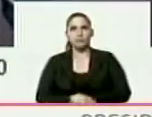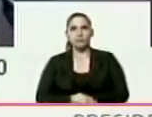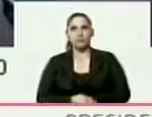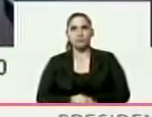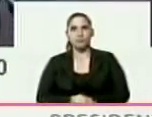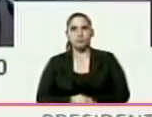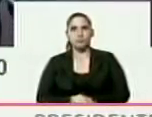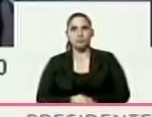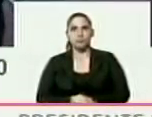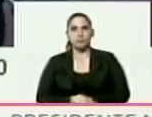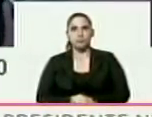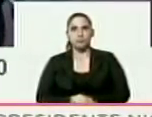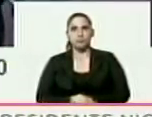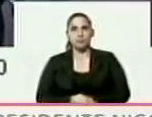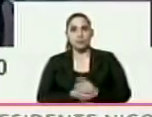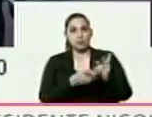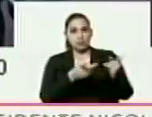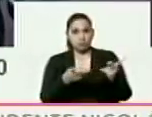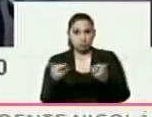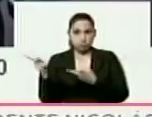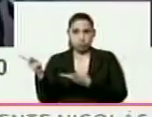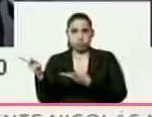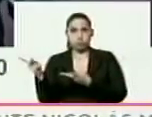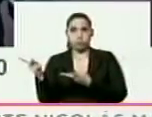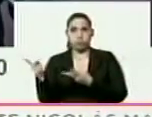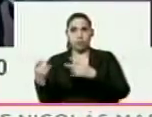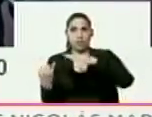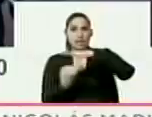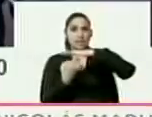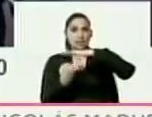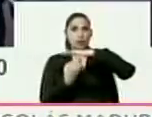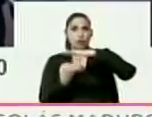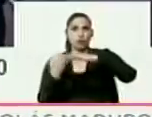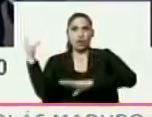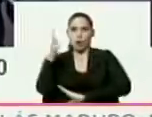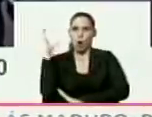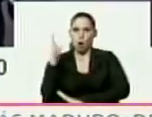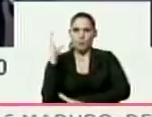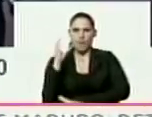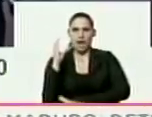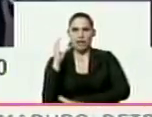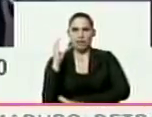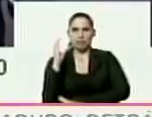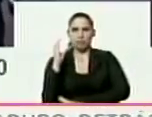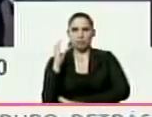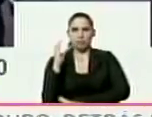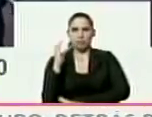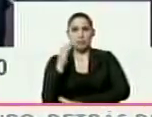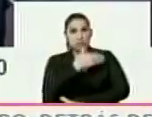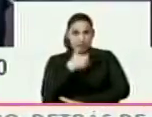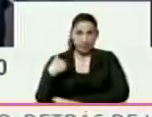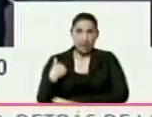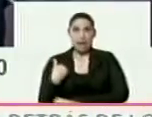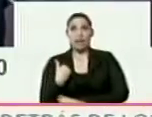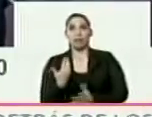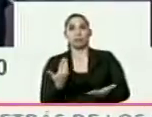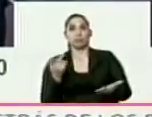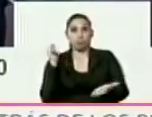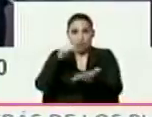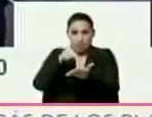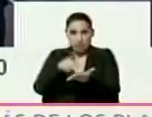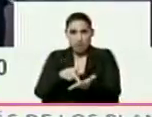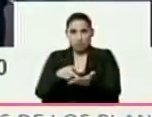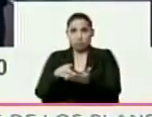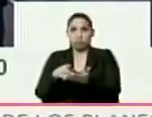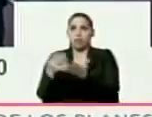que se invite a las instituciones colombianas que quieran venir a tomarle declaración a la